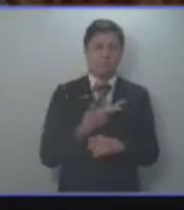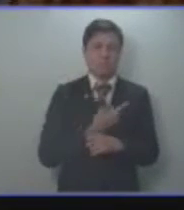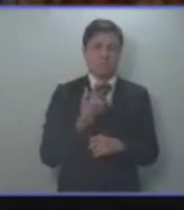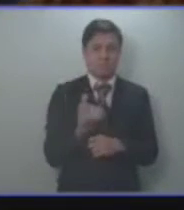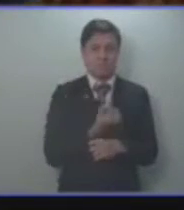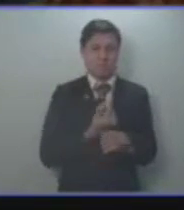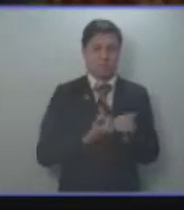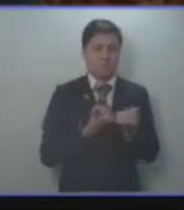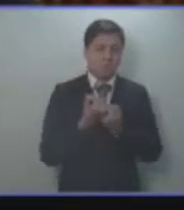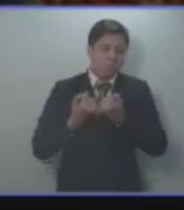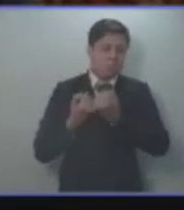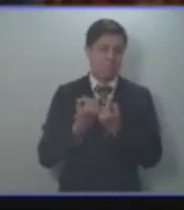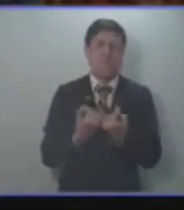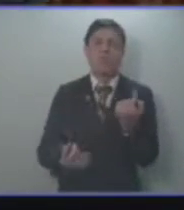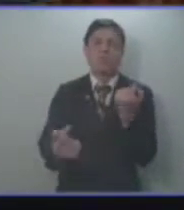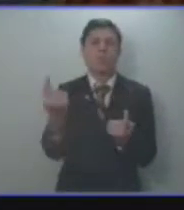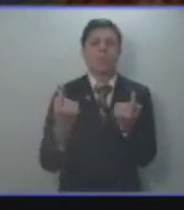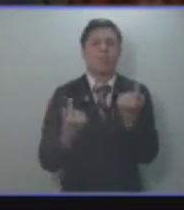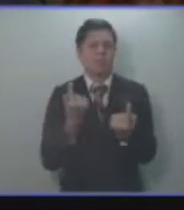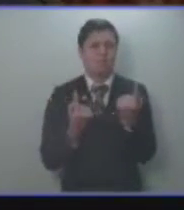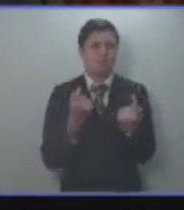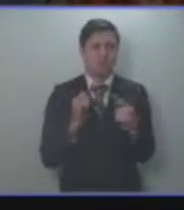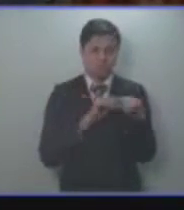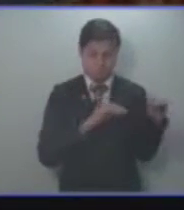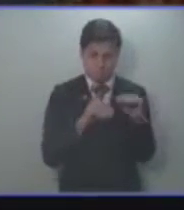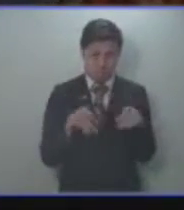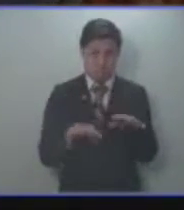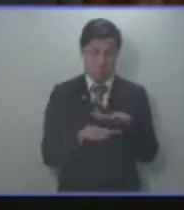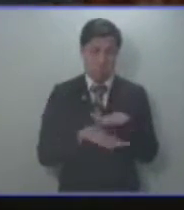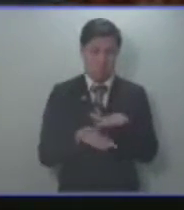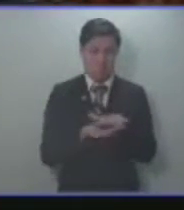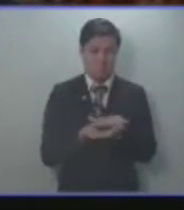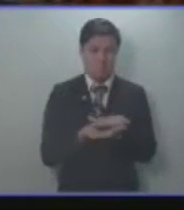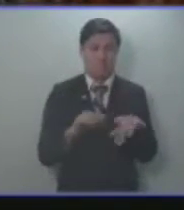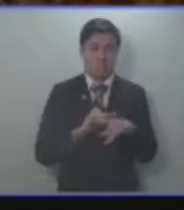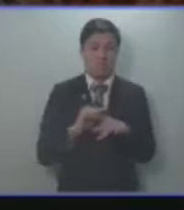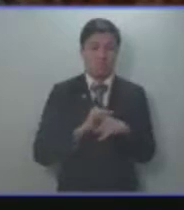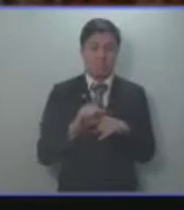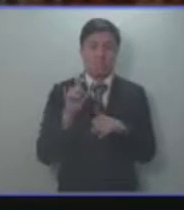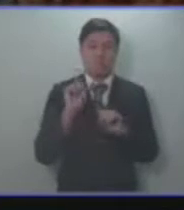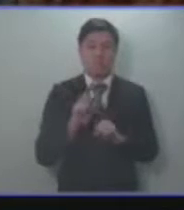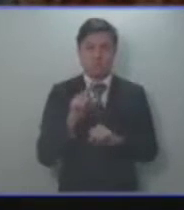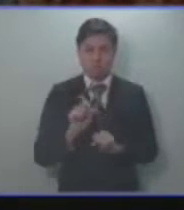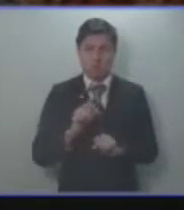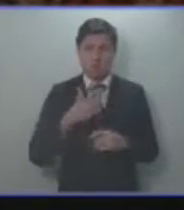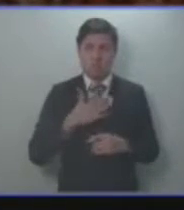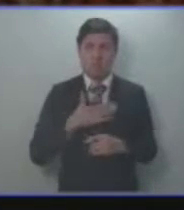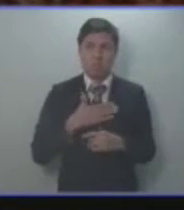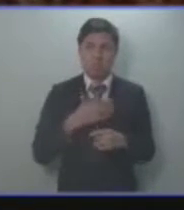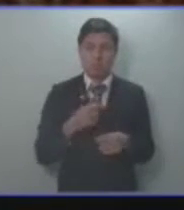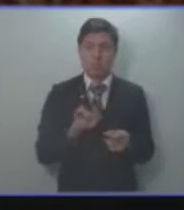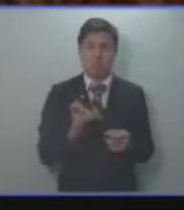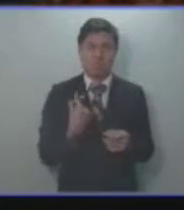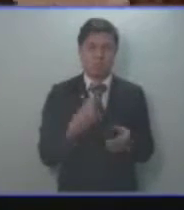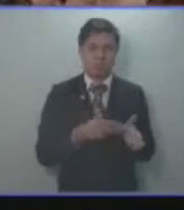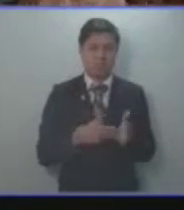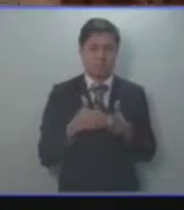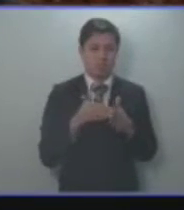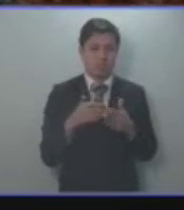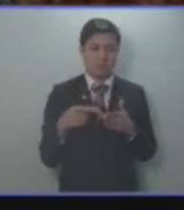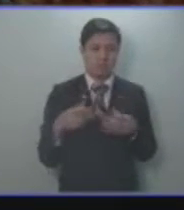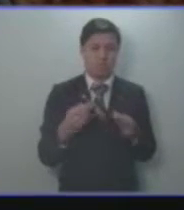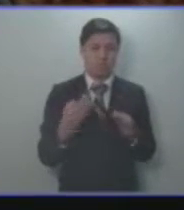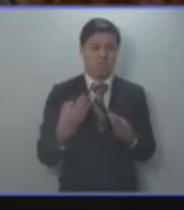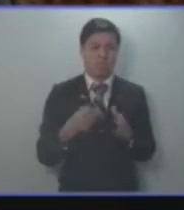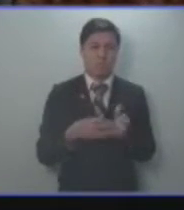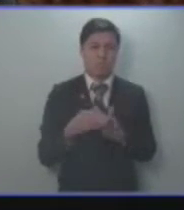compatriotas. ¿Cuáles son los efectos concretos y prácticos que se pueden tener al entrar en vigencia? Entrando en